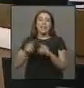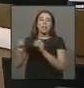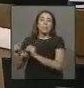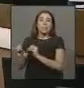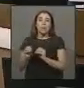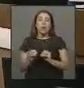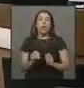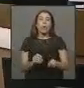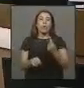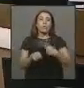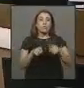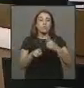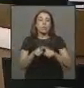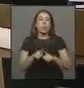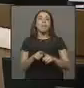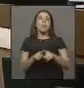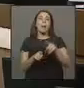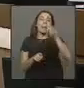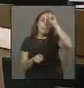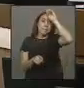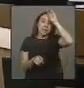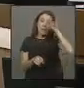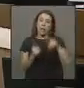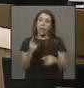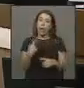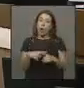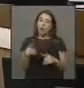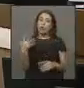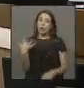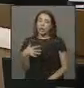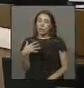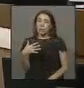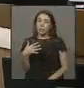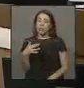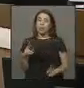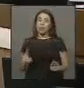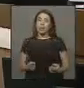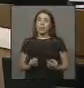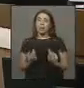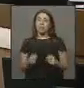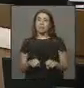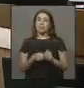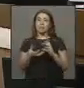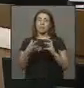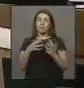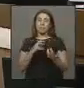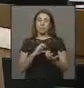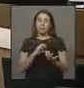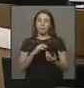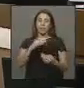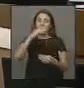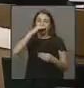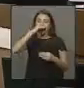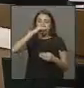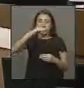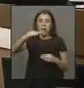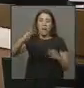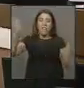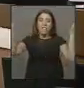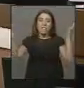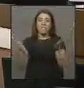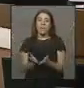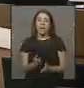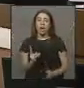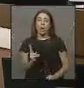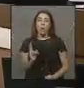la reactivación de la pequeña minería. Y algo muy relevante también, como la recuperación del daño del sector agrícola del Valle del Huasco